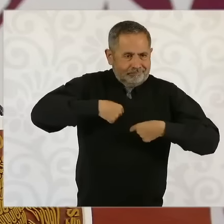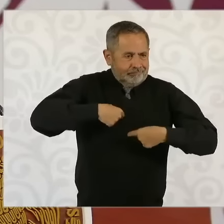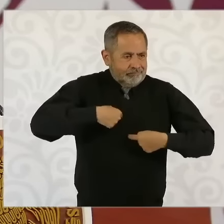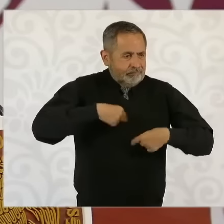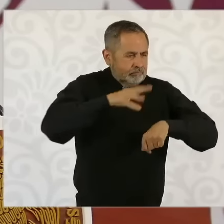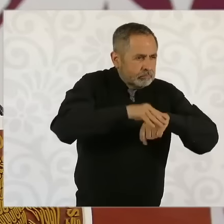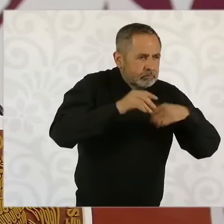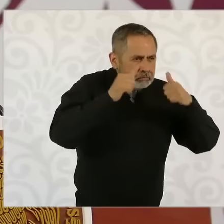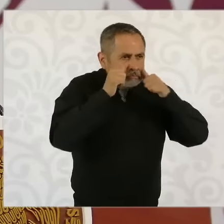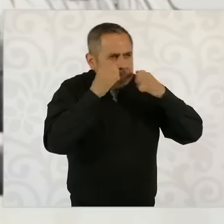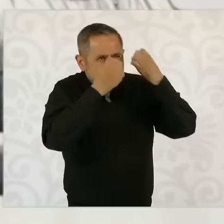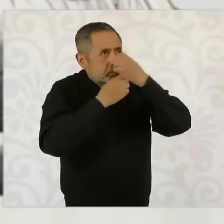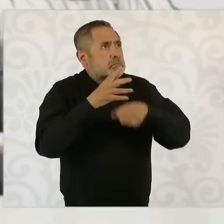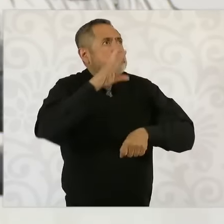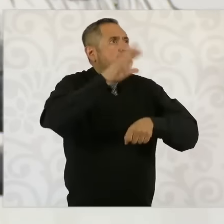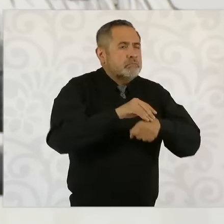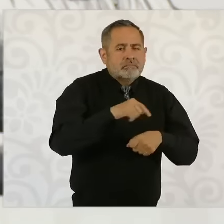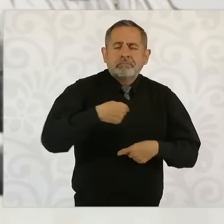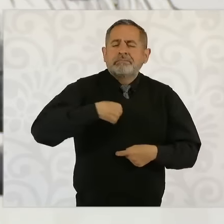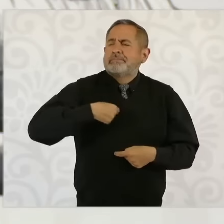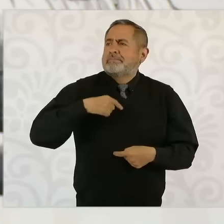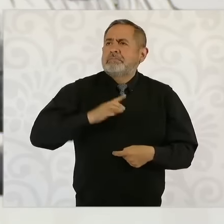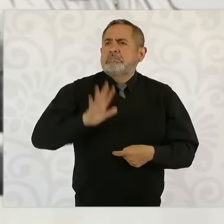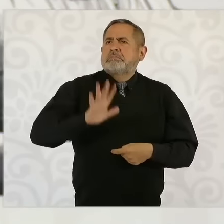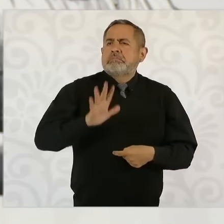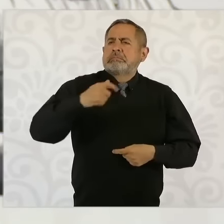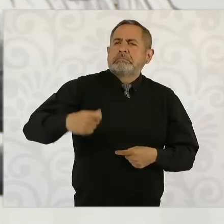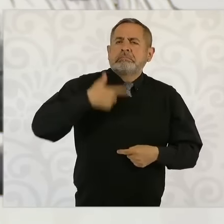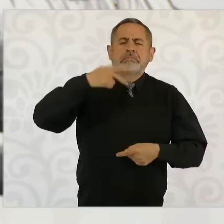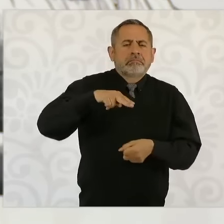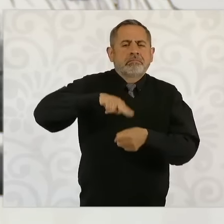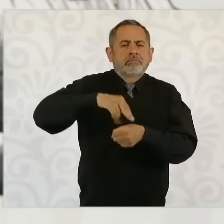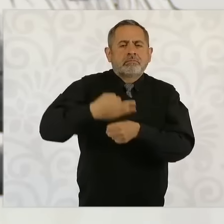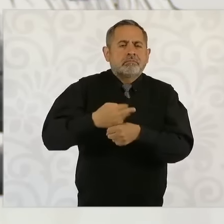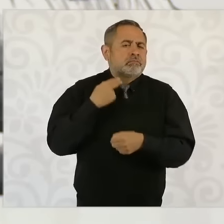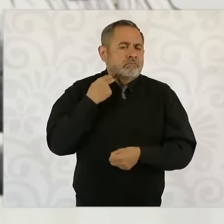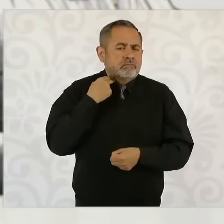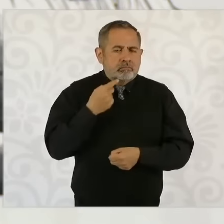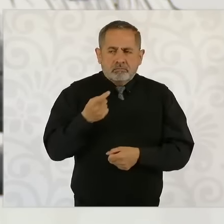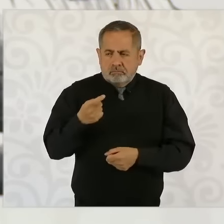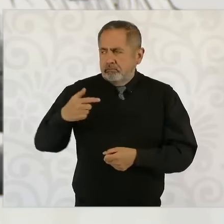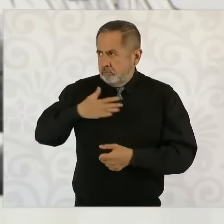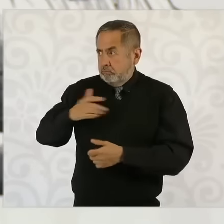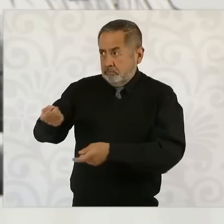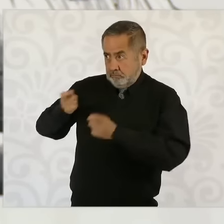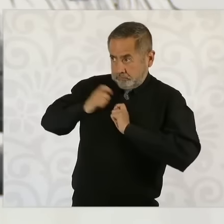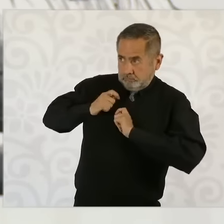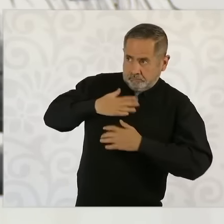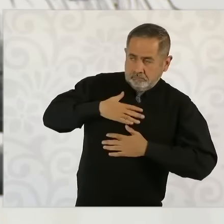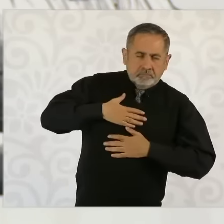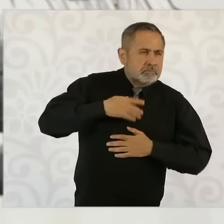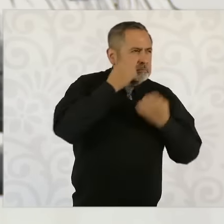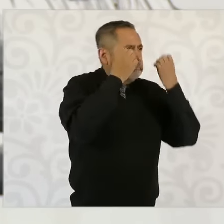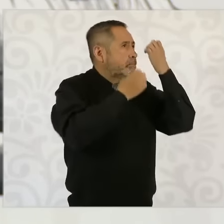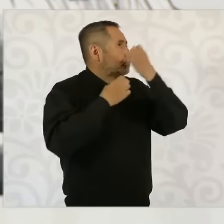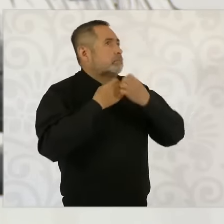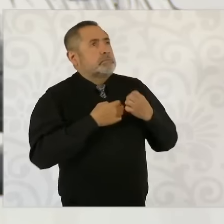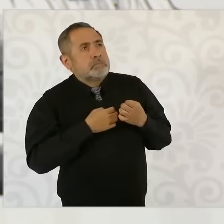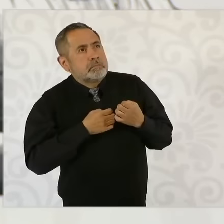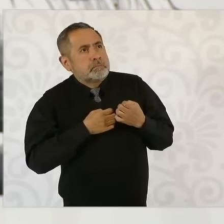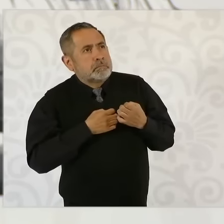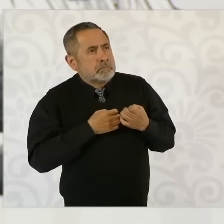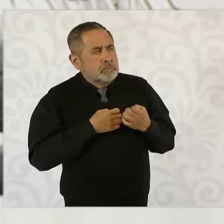El agente aduanal es como un notario, en donde el gobierno le cede una responsabilidad para hacer una revisión.